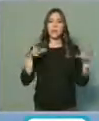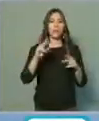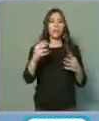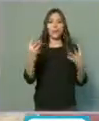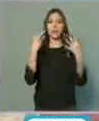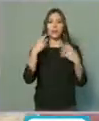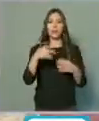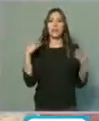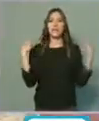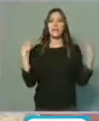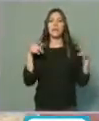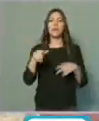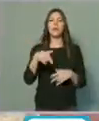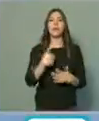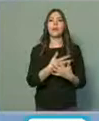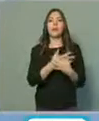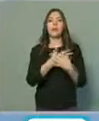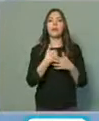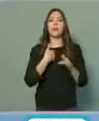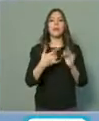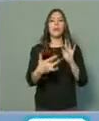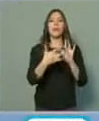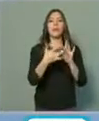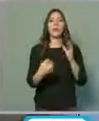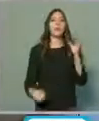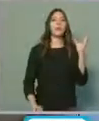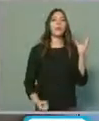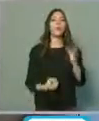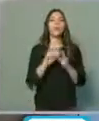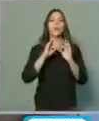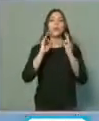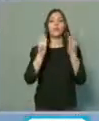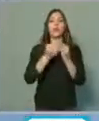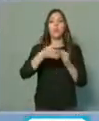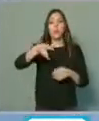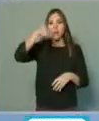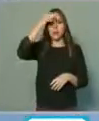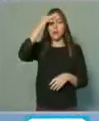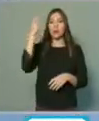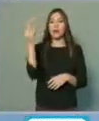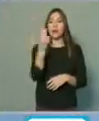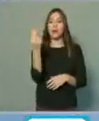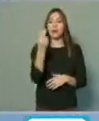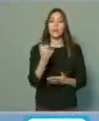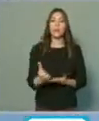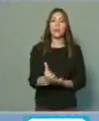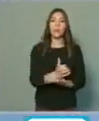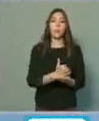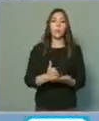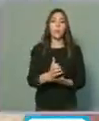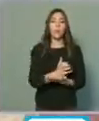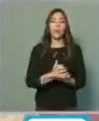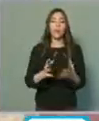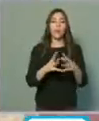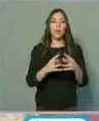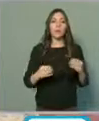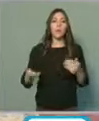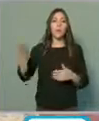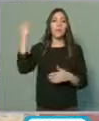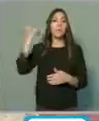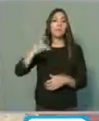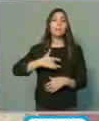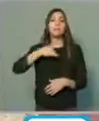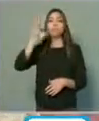esa maestra me amaba. Y yo conecté con un nuevo aprendizaje. Entonces, hay que sanar el pasado para poder aprender